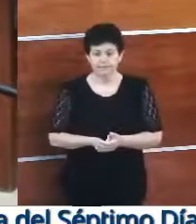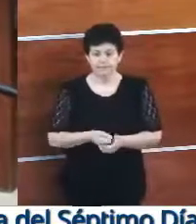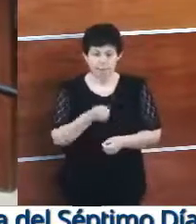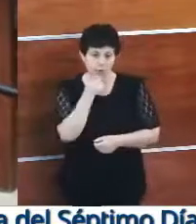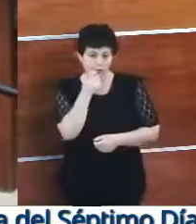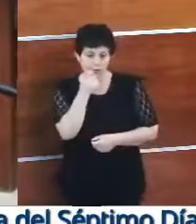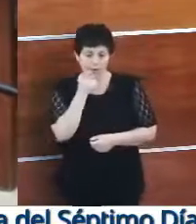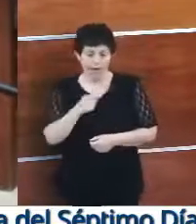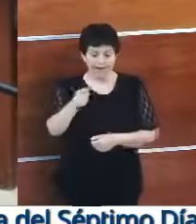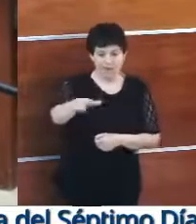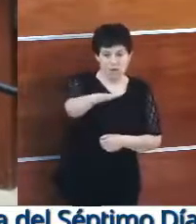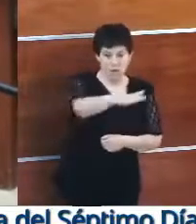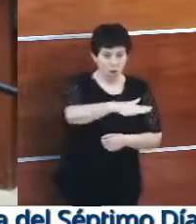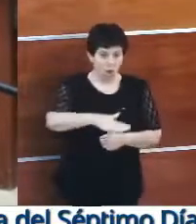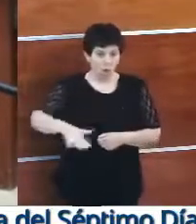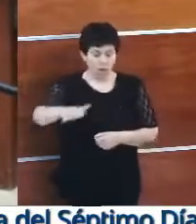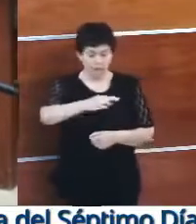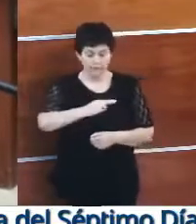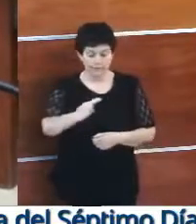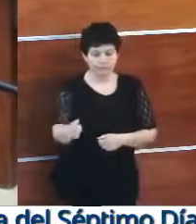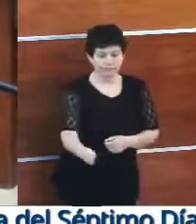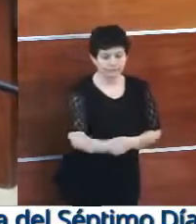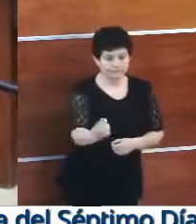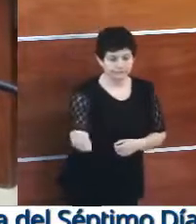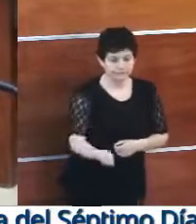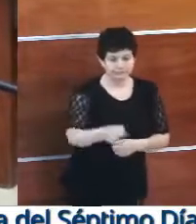cementerios, dejando allí seres amados.